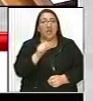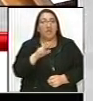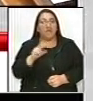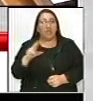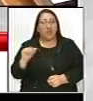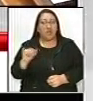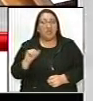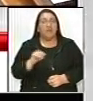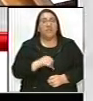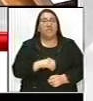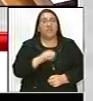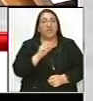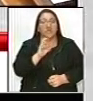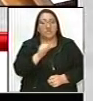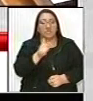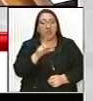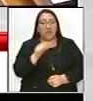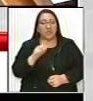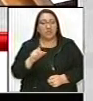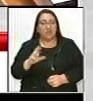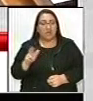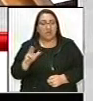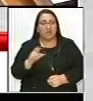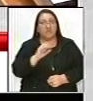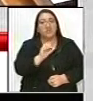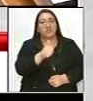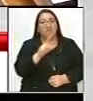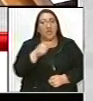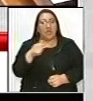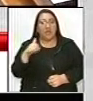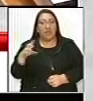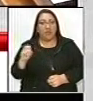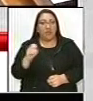Salazar Miranda. Salgado Rubianes.